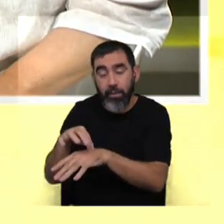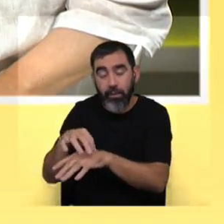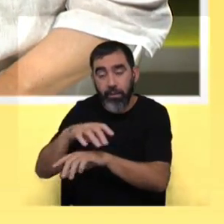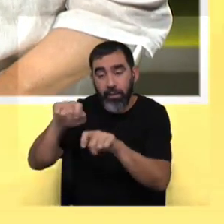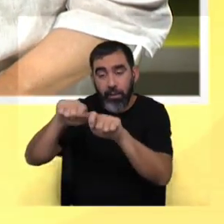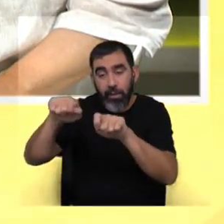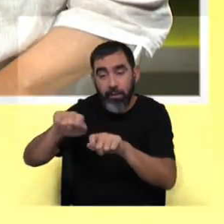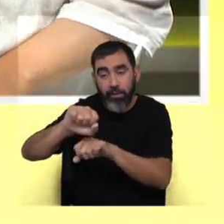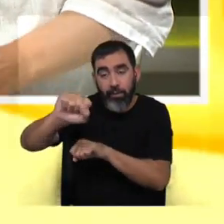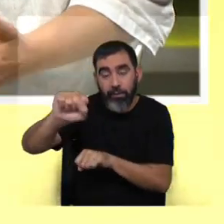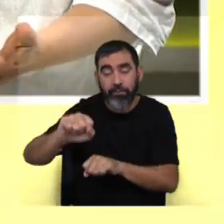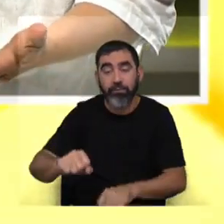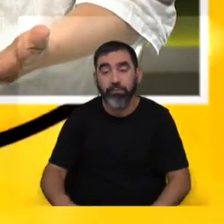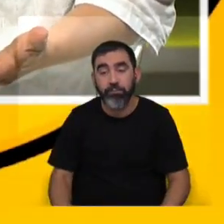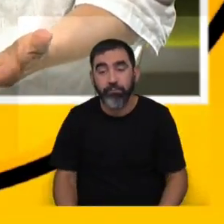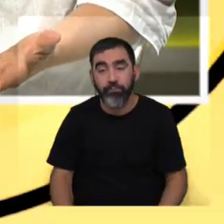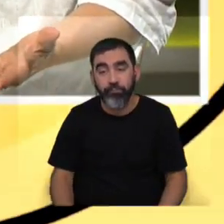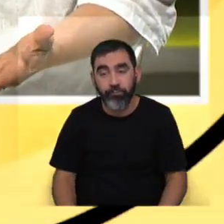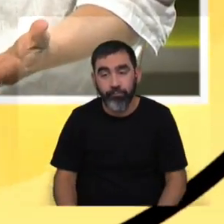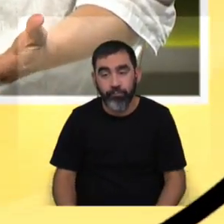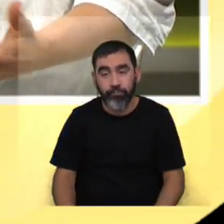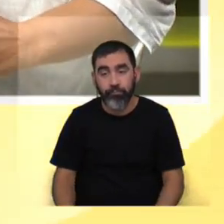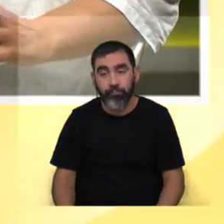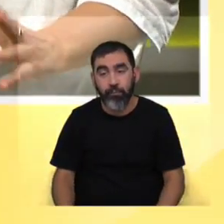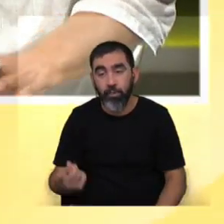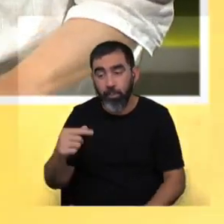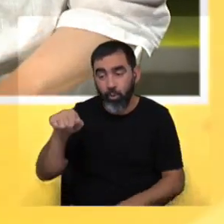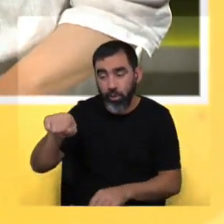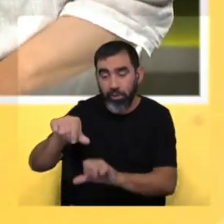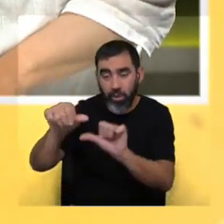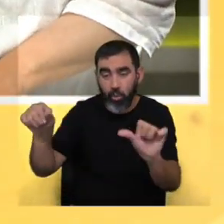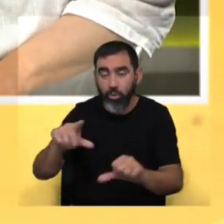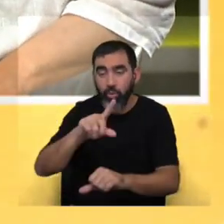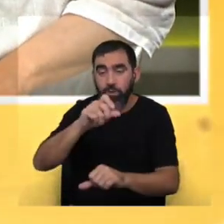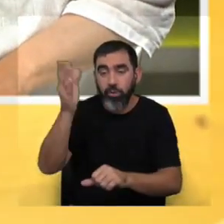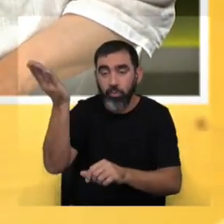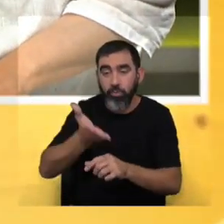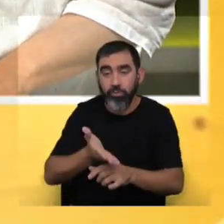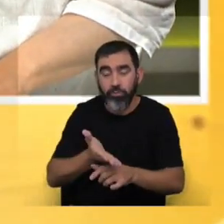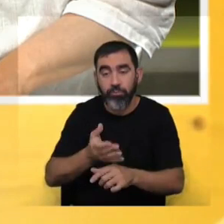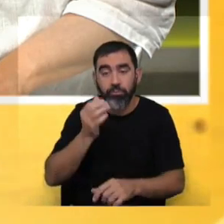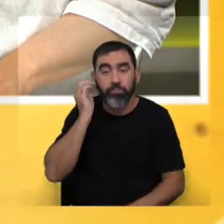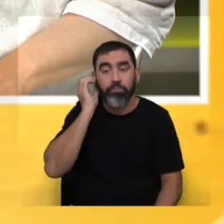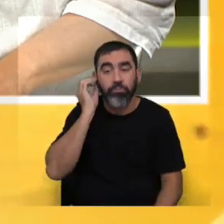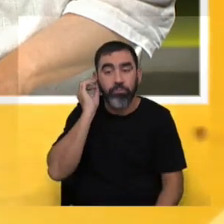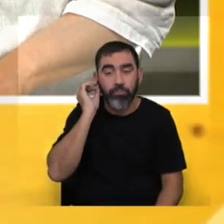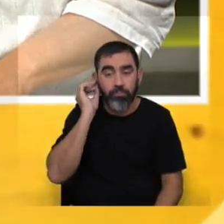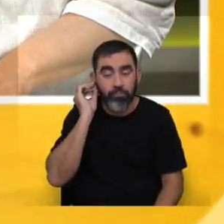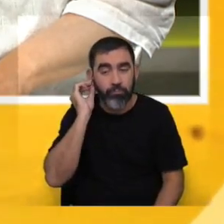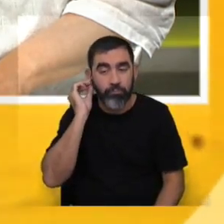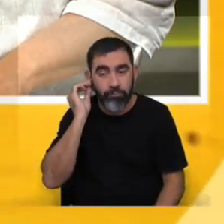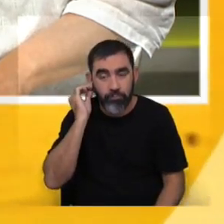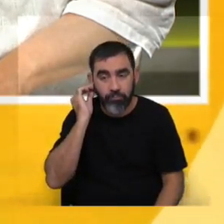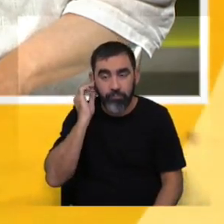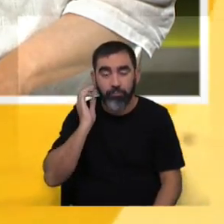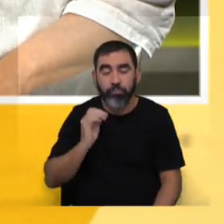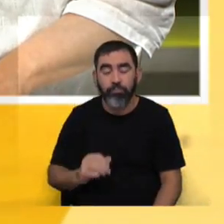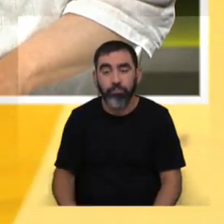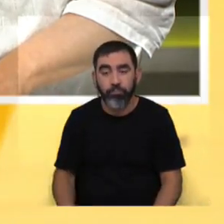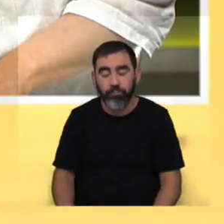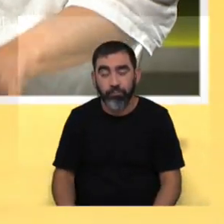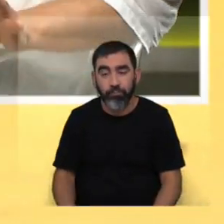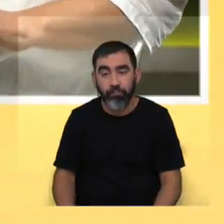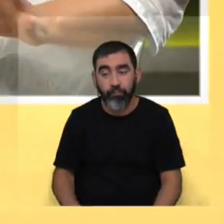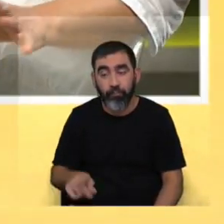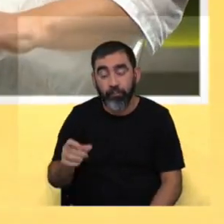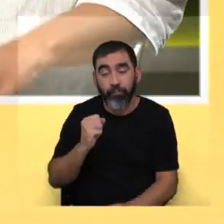tesis, pero bueno, el trabajo lo hizo enteramente Ana, 100%, y se hizo en el INIA. Ella